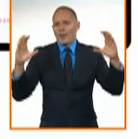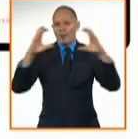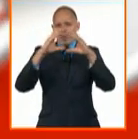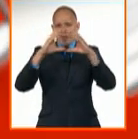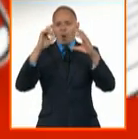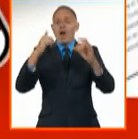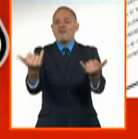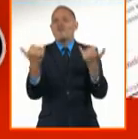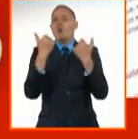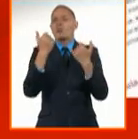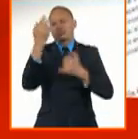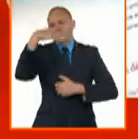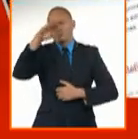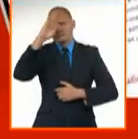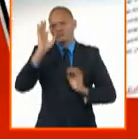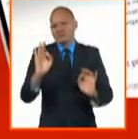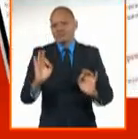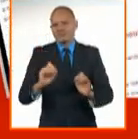digital